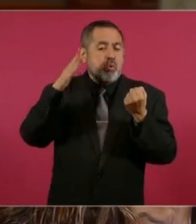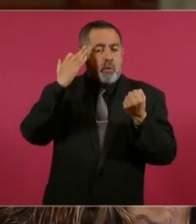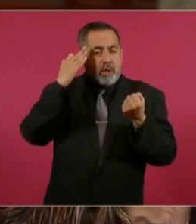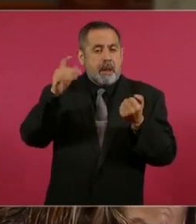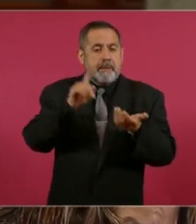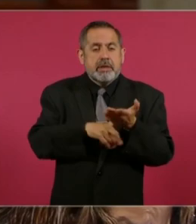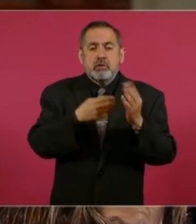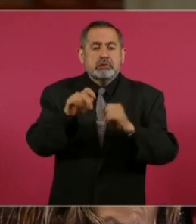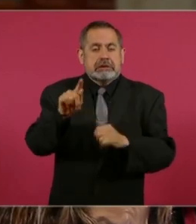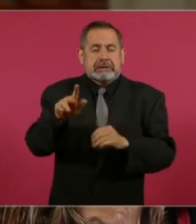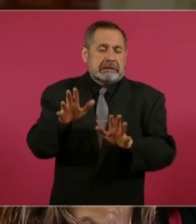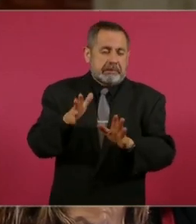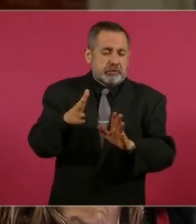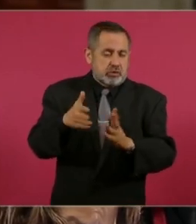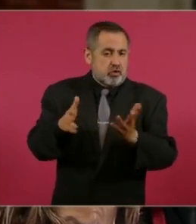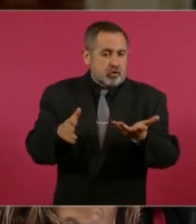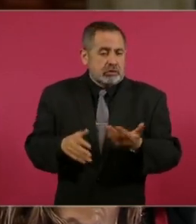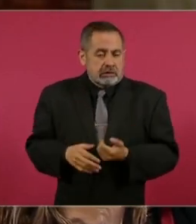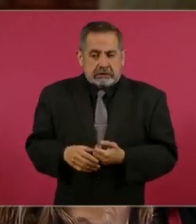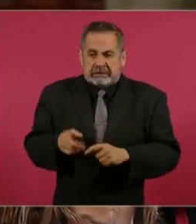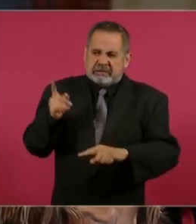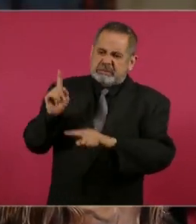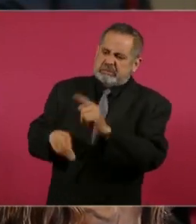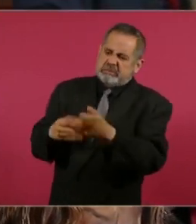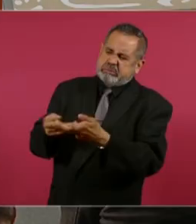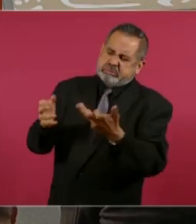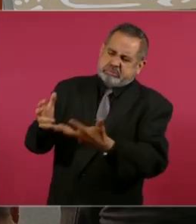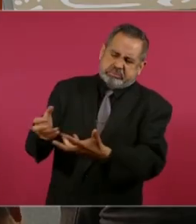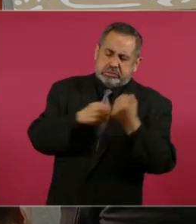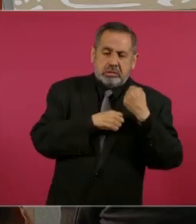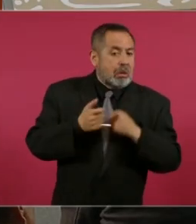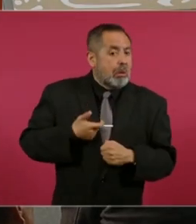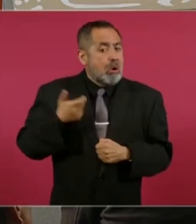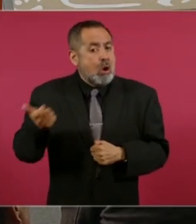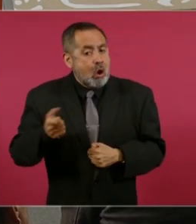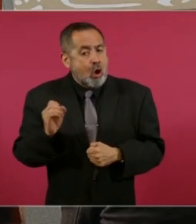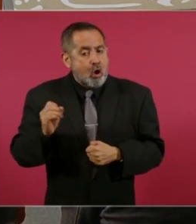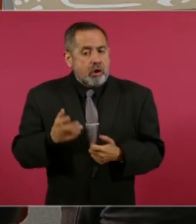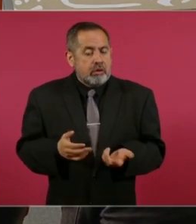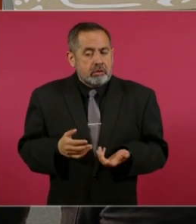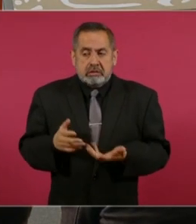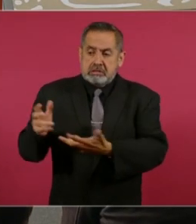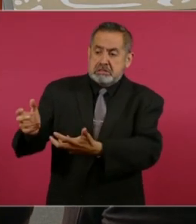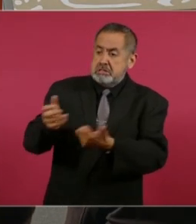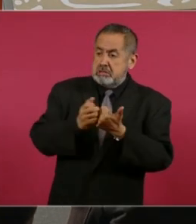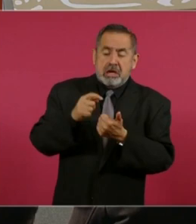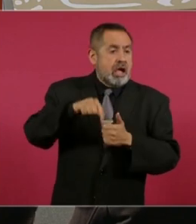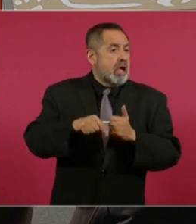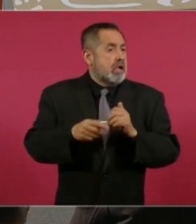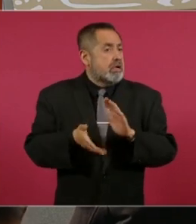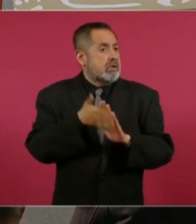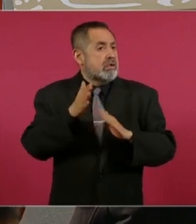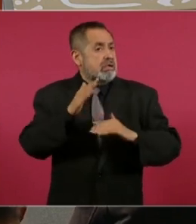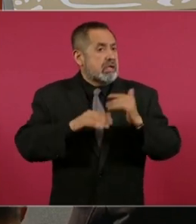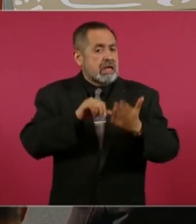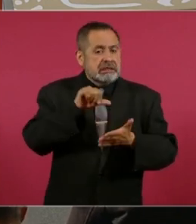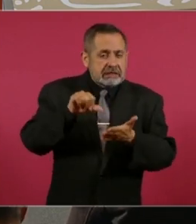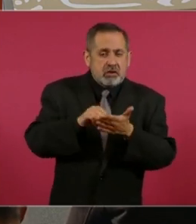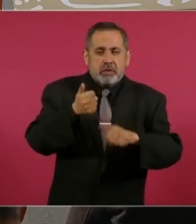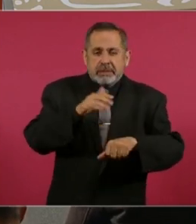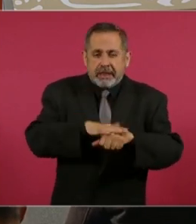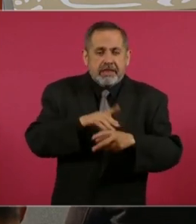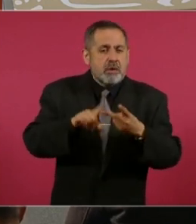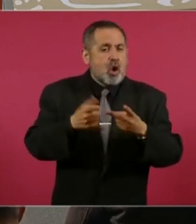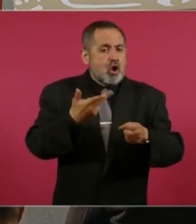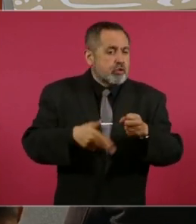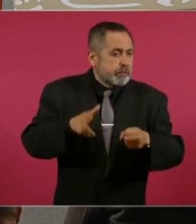década de los 70. La expropiación de tierras, según el decreto, sería para la construcción de un centro administrativo, una clínica,